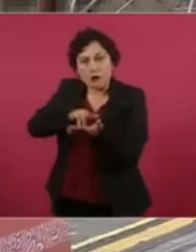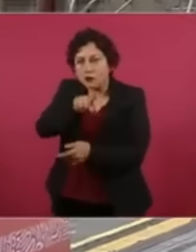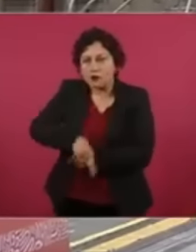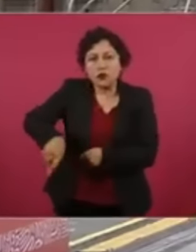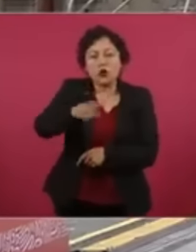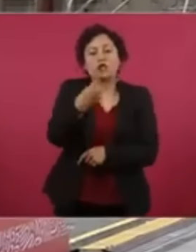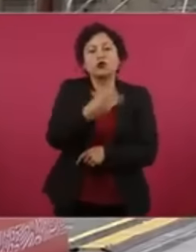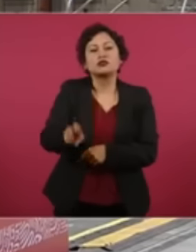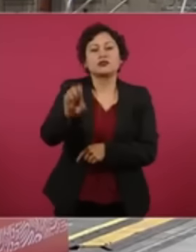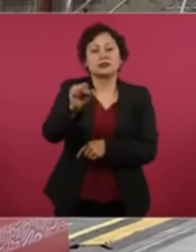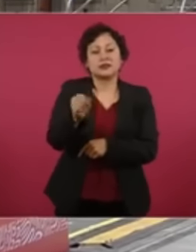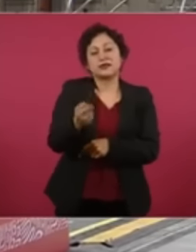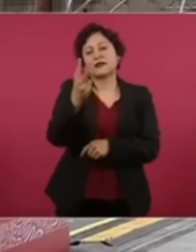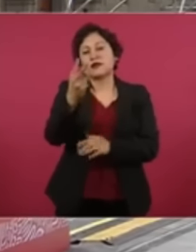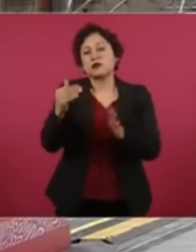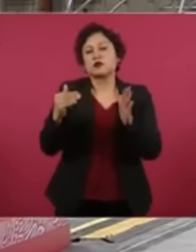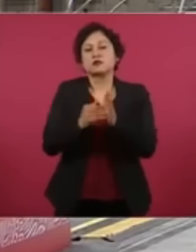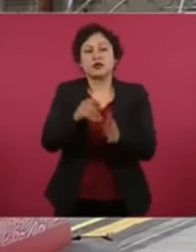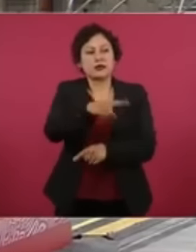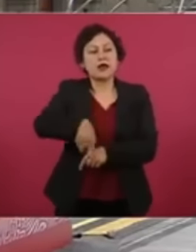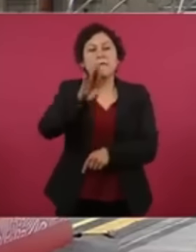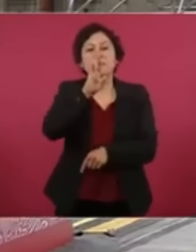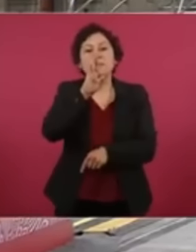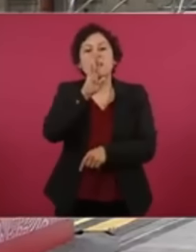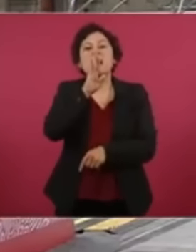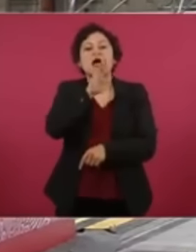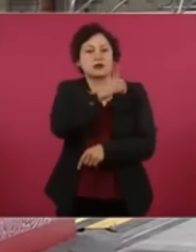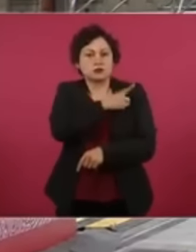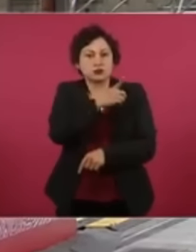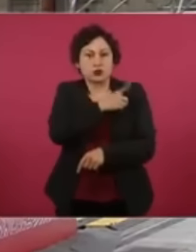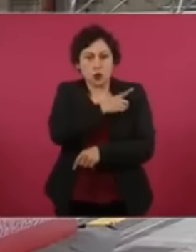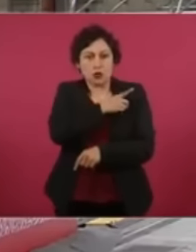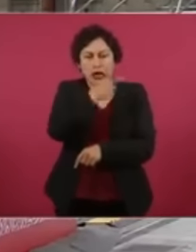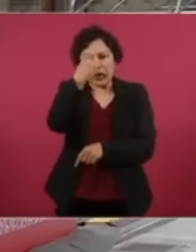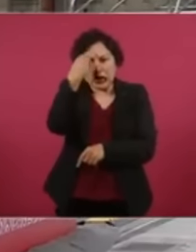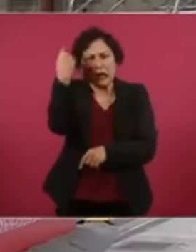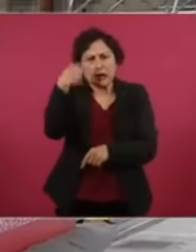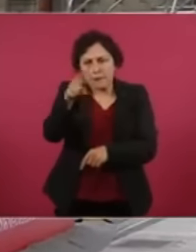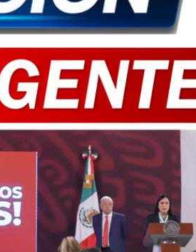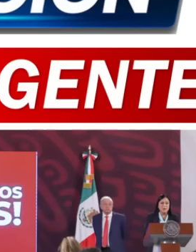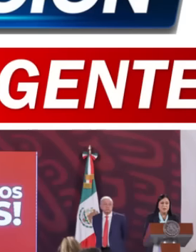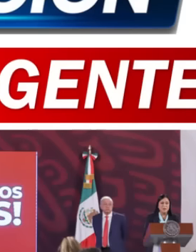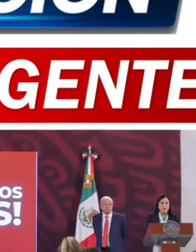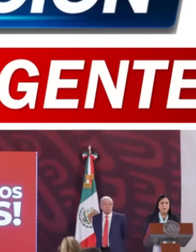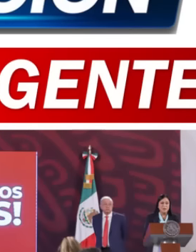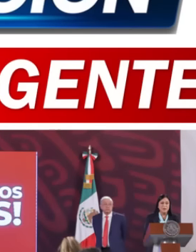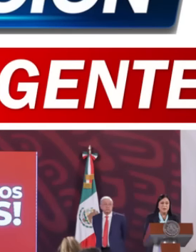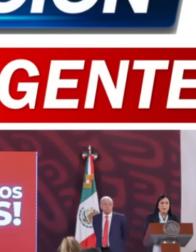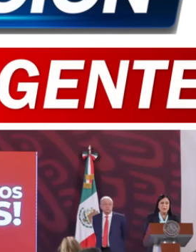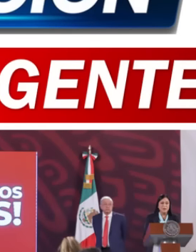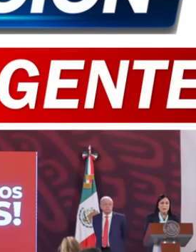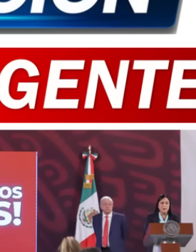262,000 madres solteras para que sus hijos no abandonen la escuela.